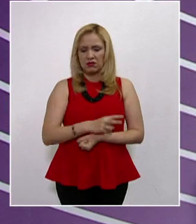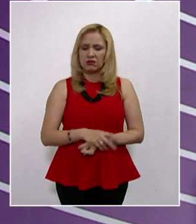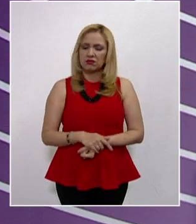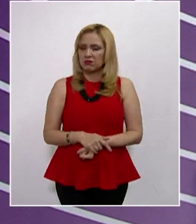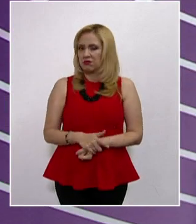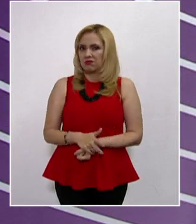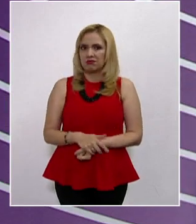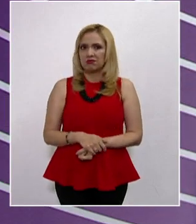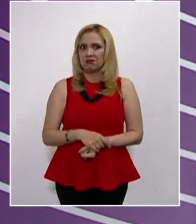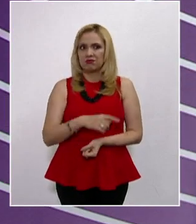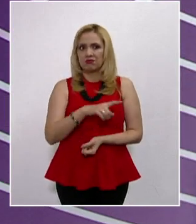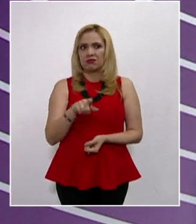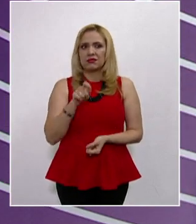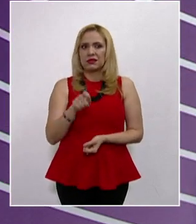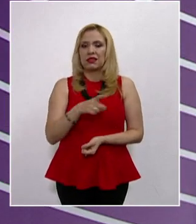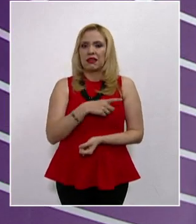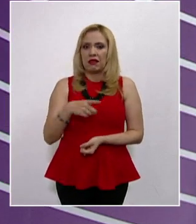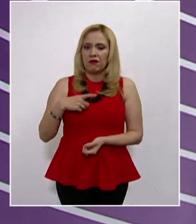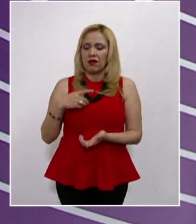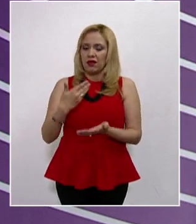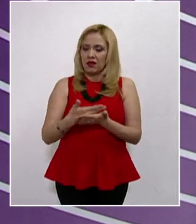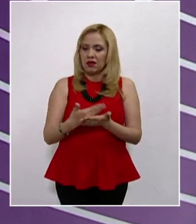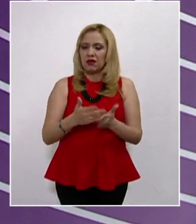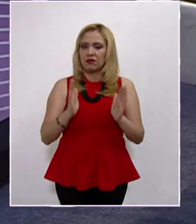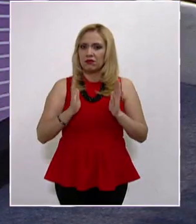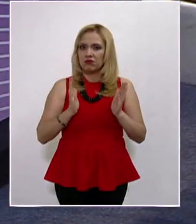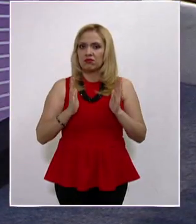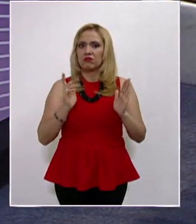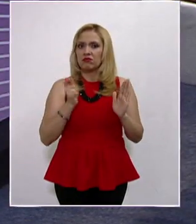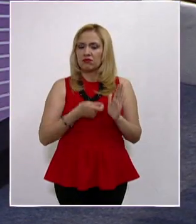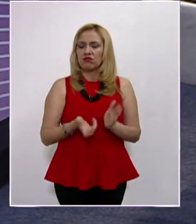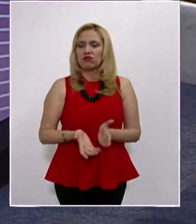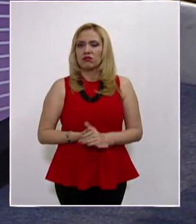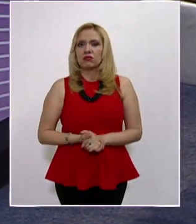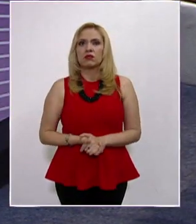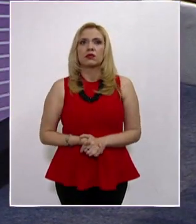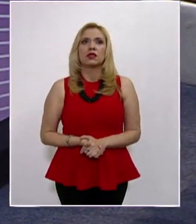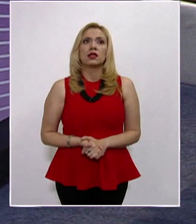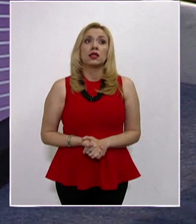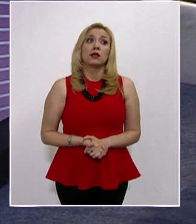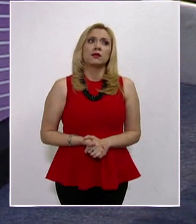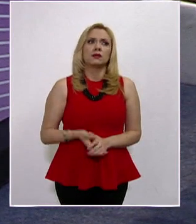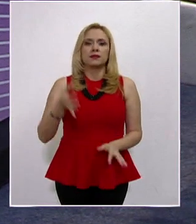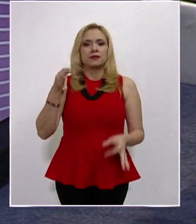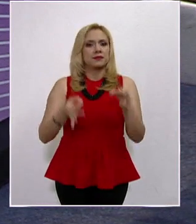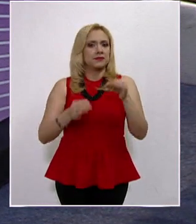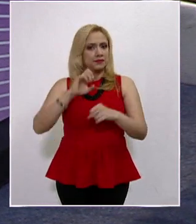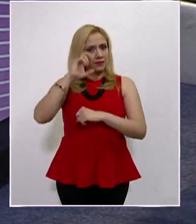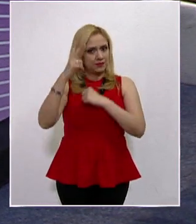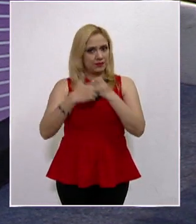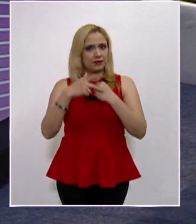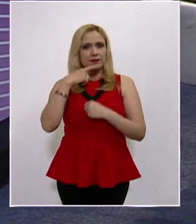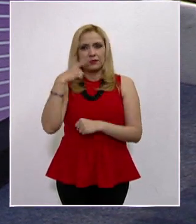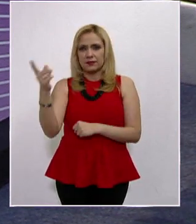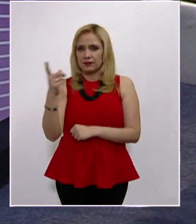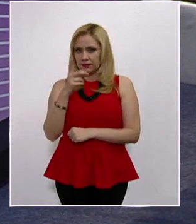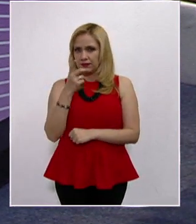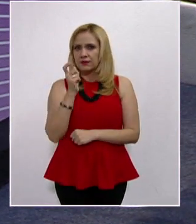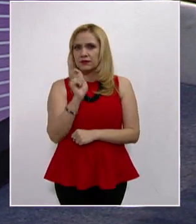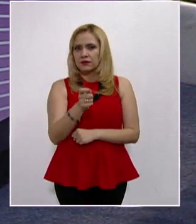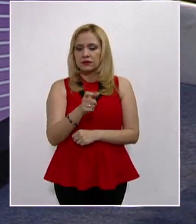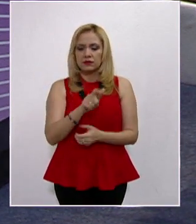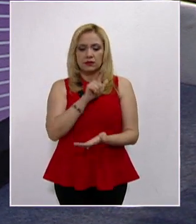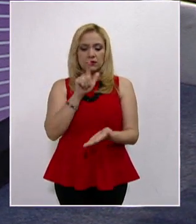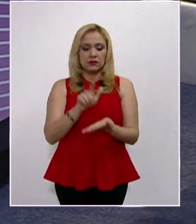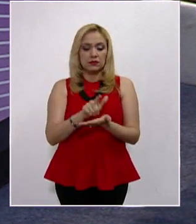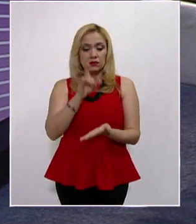carácter restrictivo de lo que debe ser el fuero militar? Aquí la Corte Europea tiene una frase muy interesante que es: la justicia no